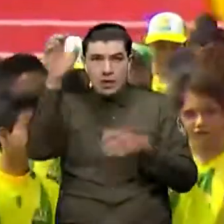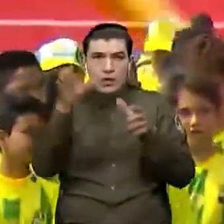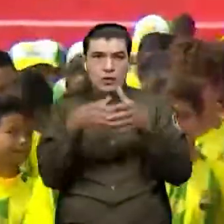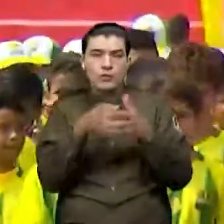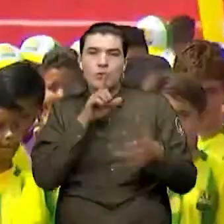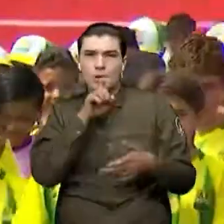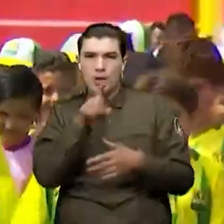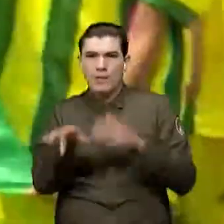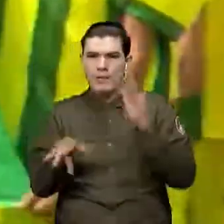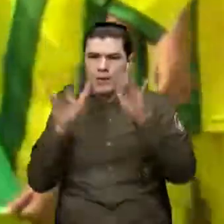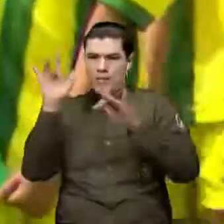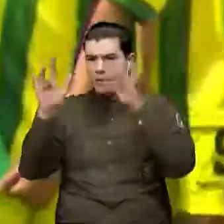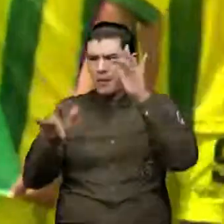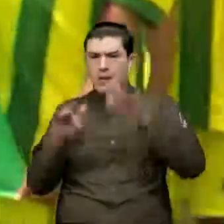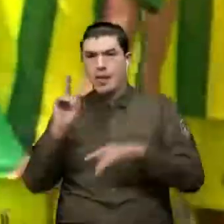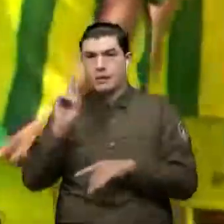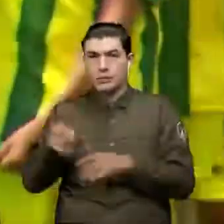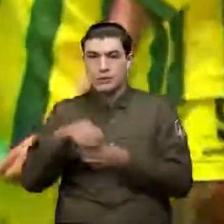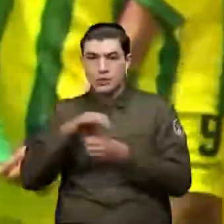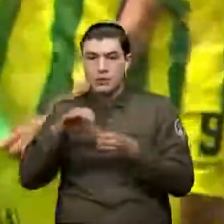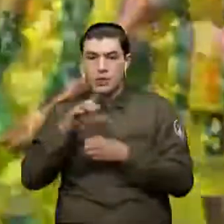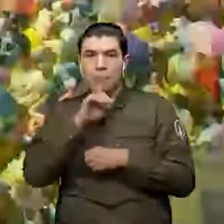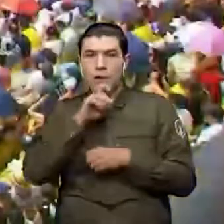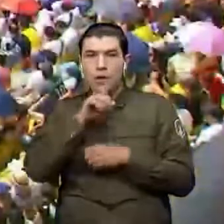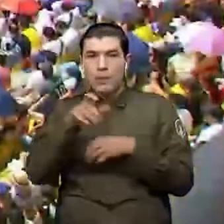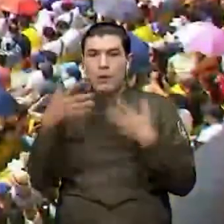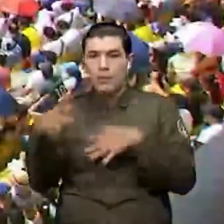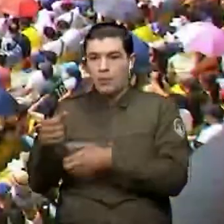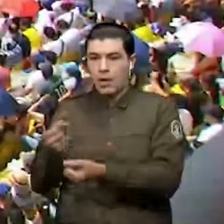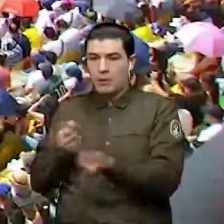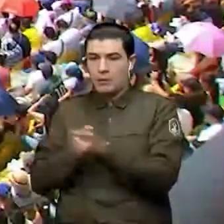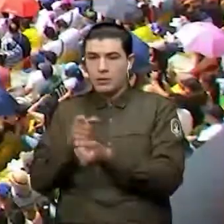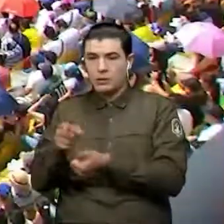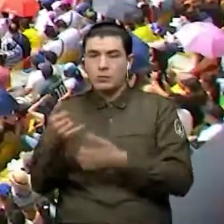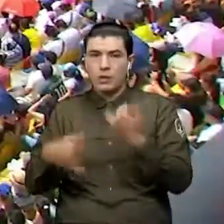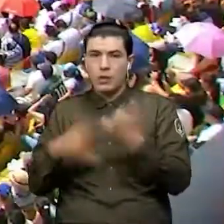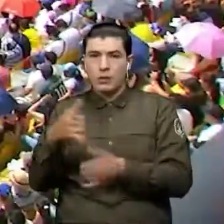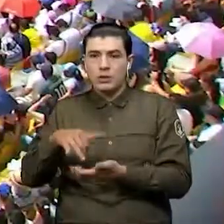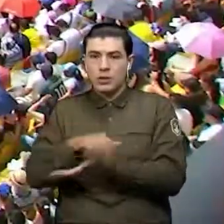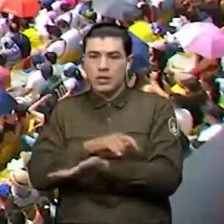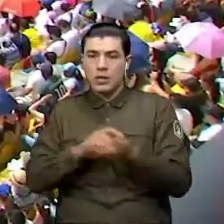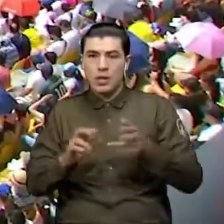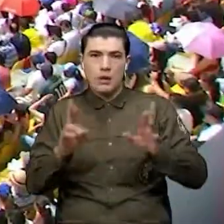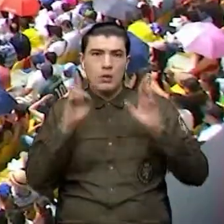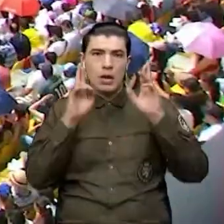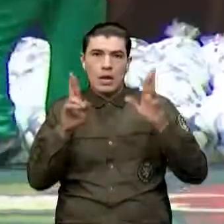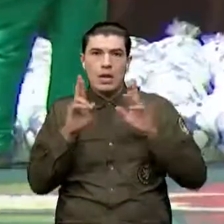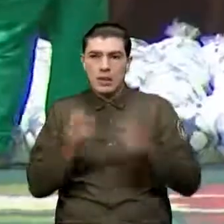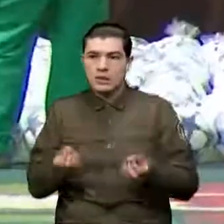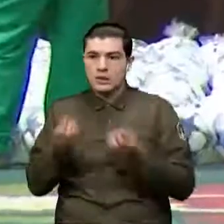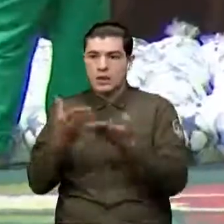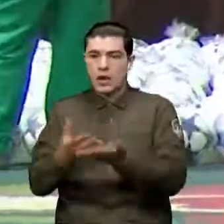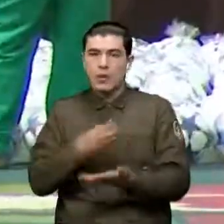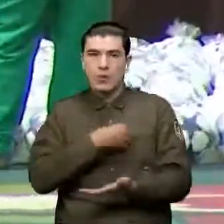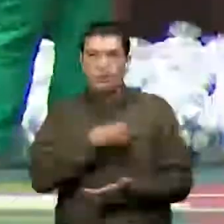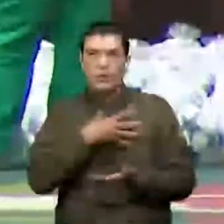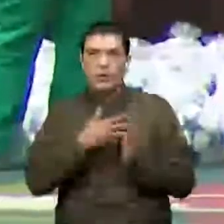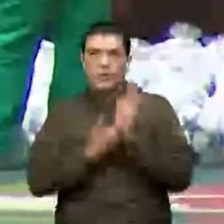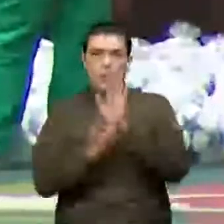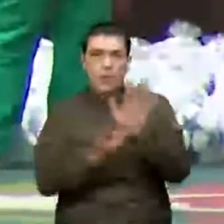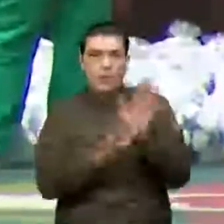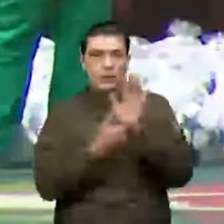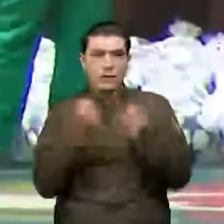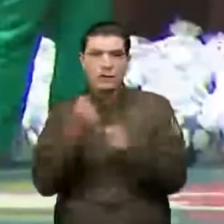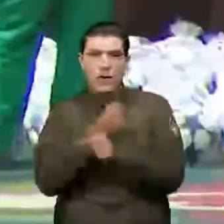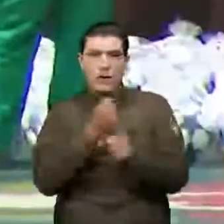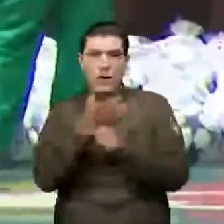se hicieron presentes. Bucaramanga tiene un respaldo por el jugador santandereano. Esperemos de que las oportunidades se les dé y mostrar nuestro trabajo, porque